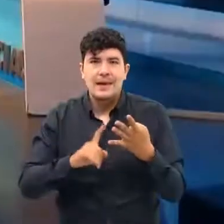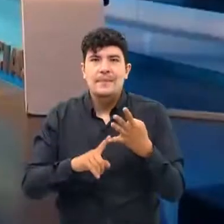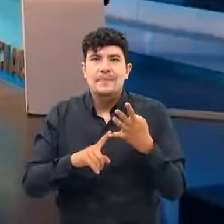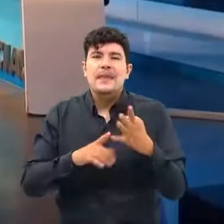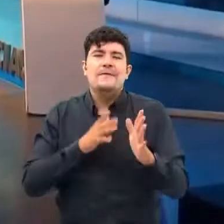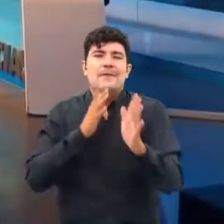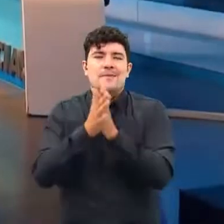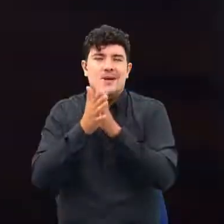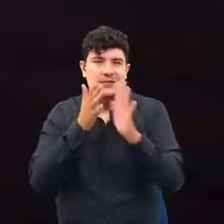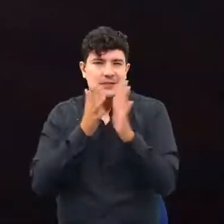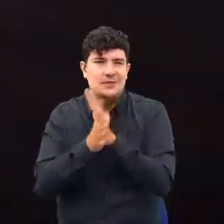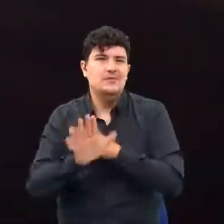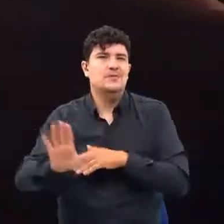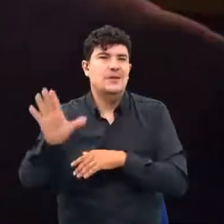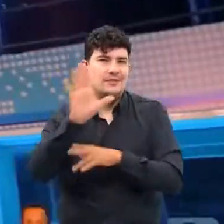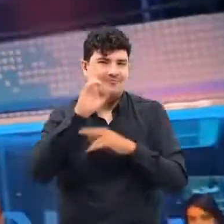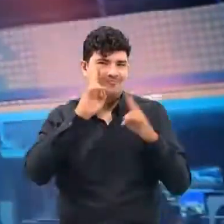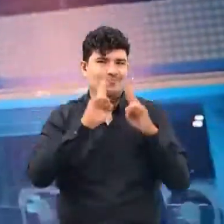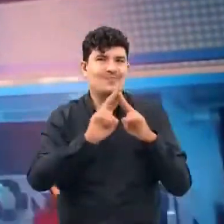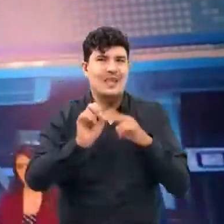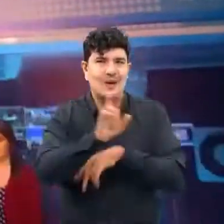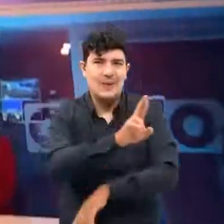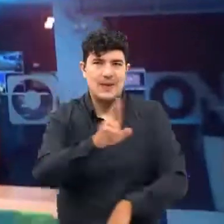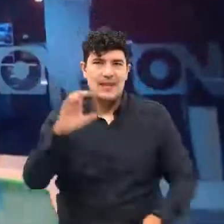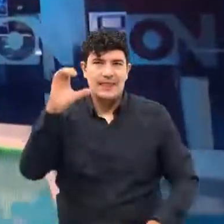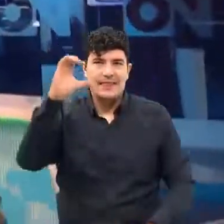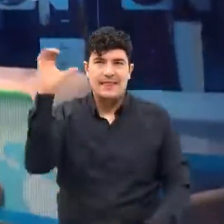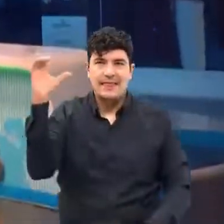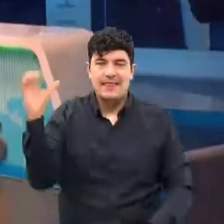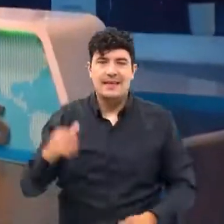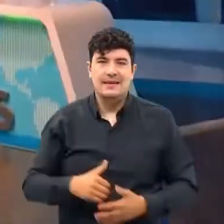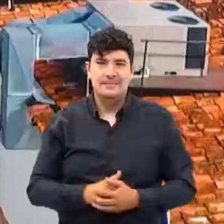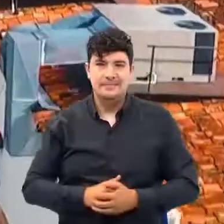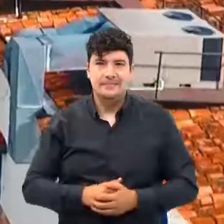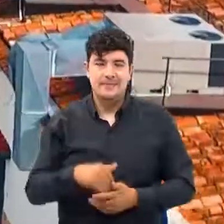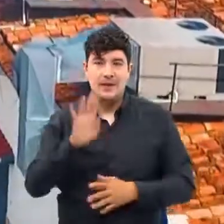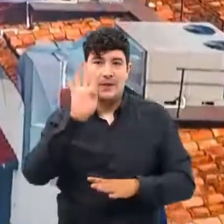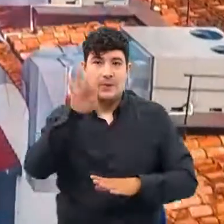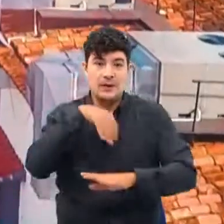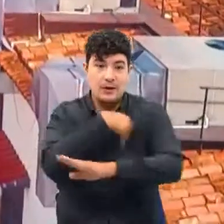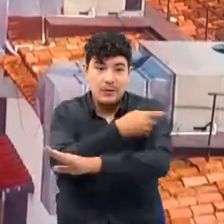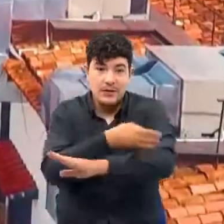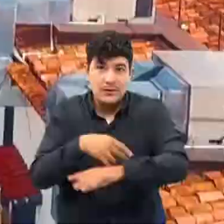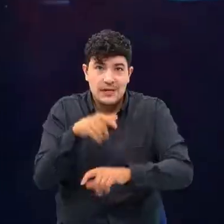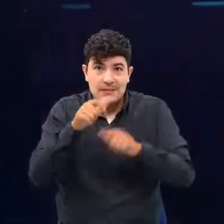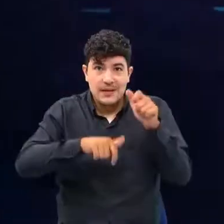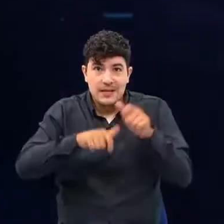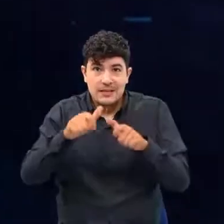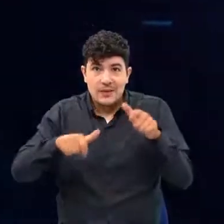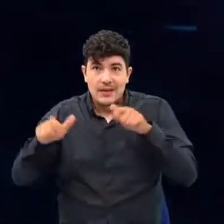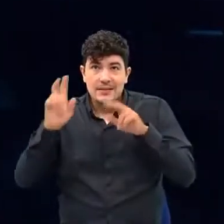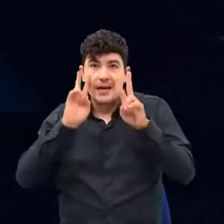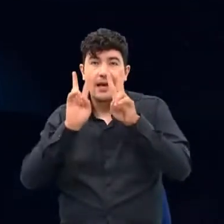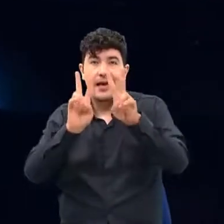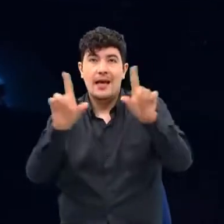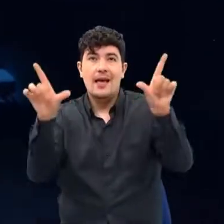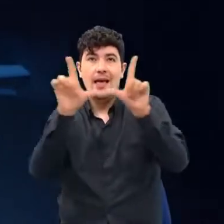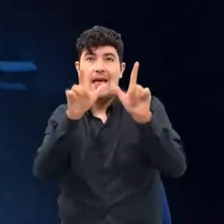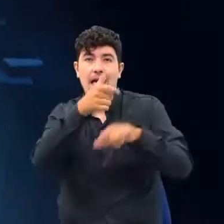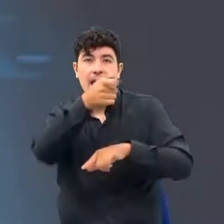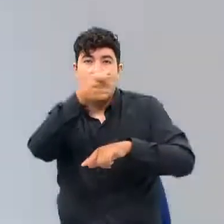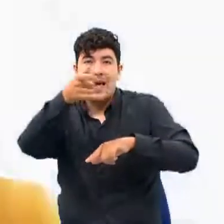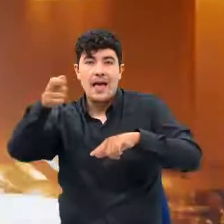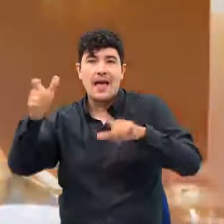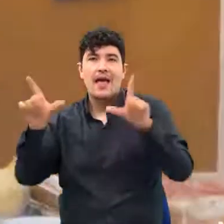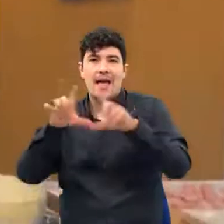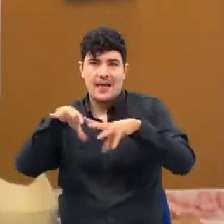al oriente colombiano. Hoy somos más de 4 millones de televidentes quienes disfrutamos de la señal que une